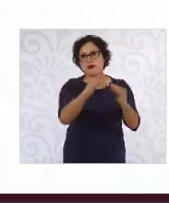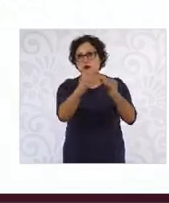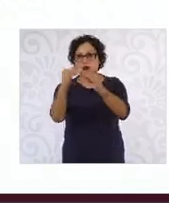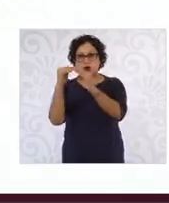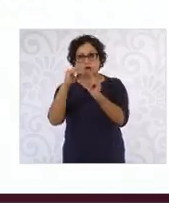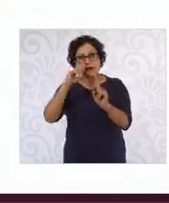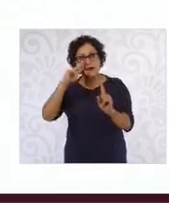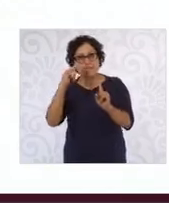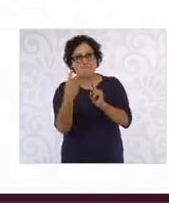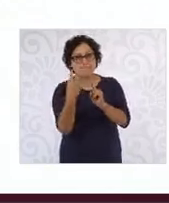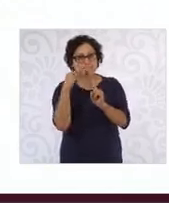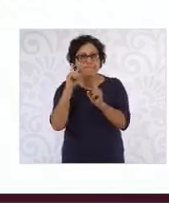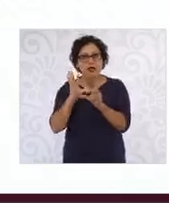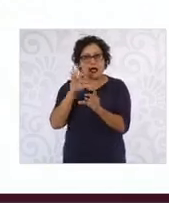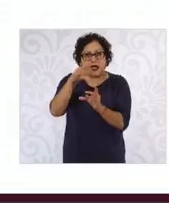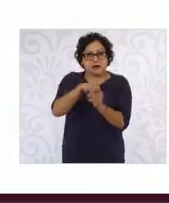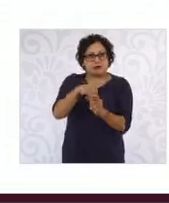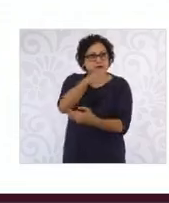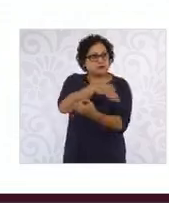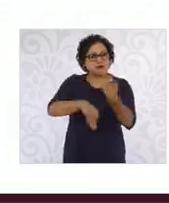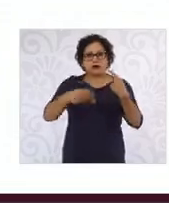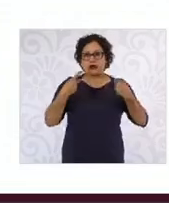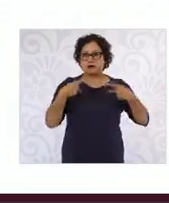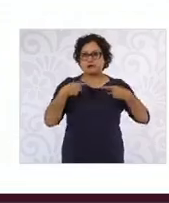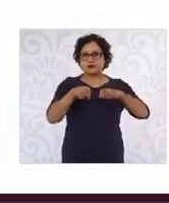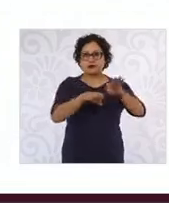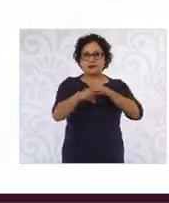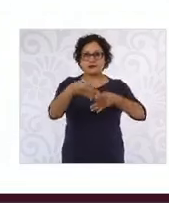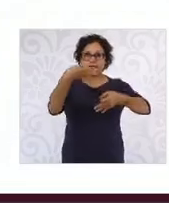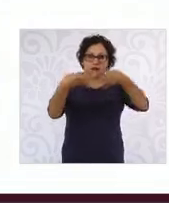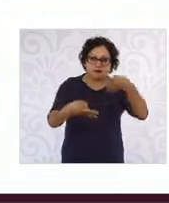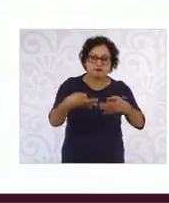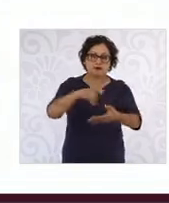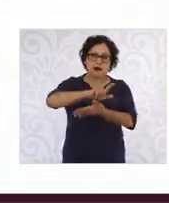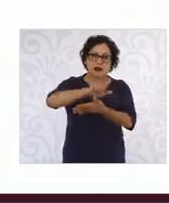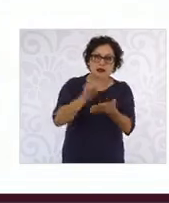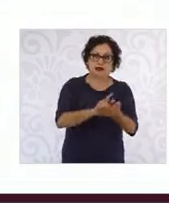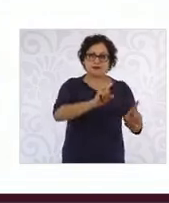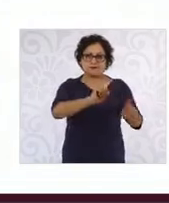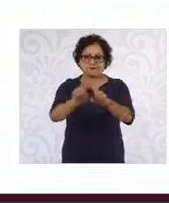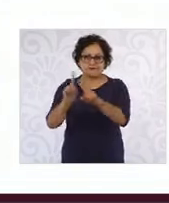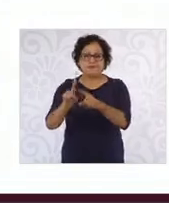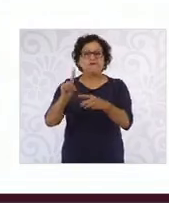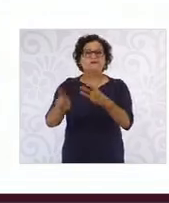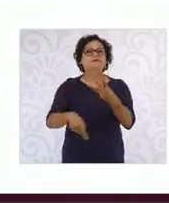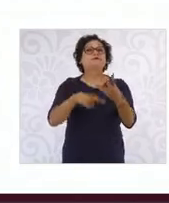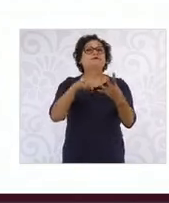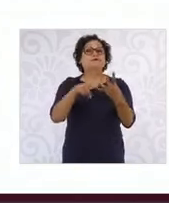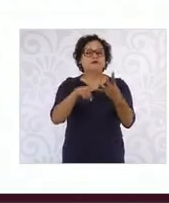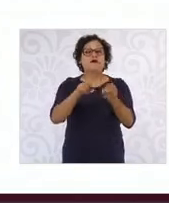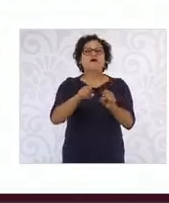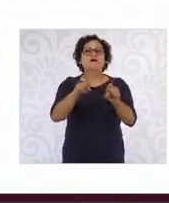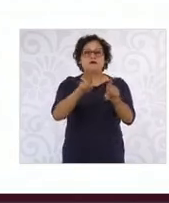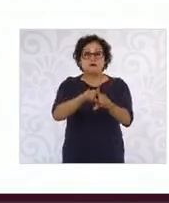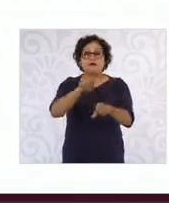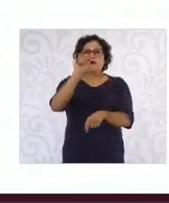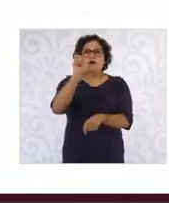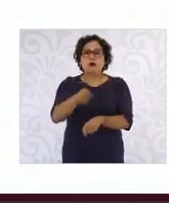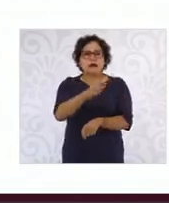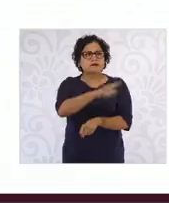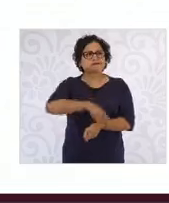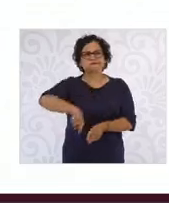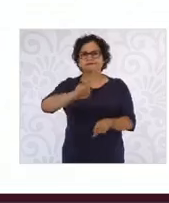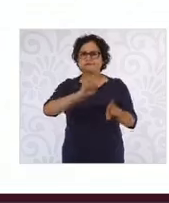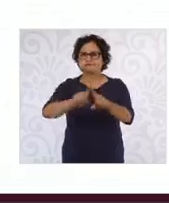las y los juzgadores. Y también, digamos, se faculta que la autoridad federal, muchas veces